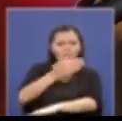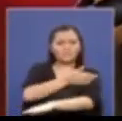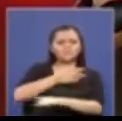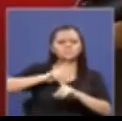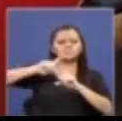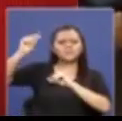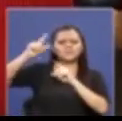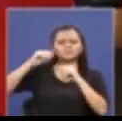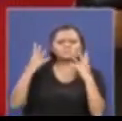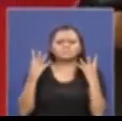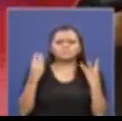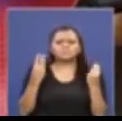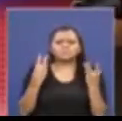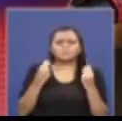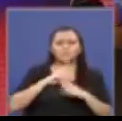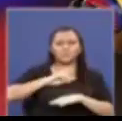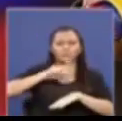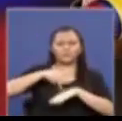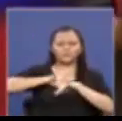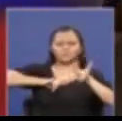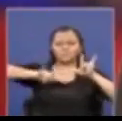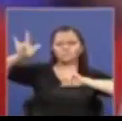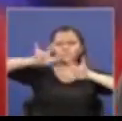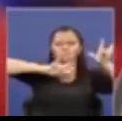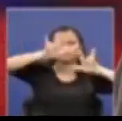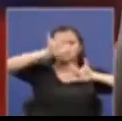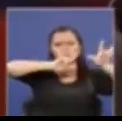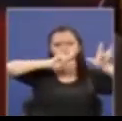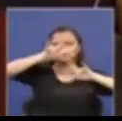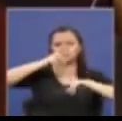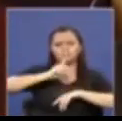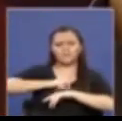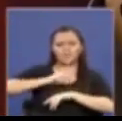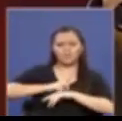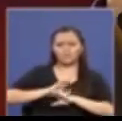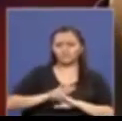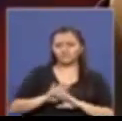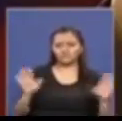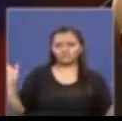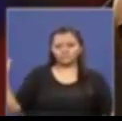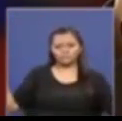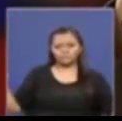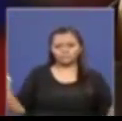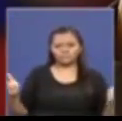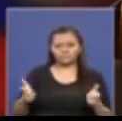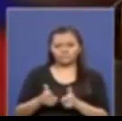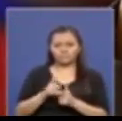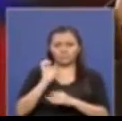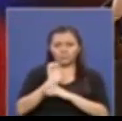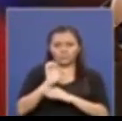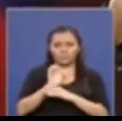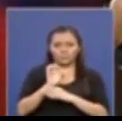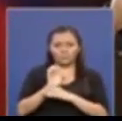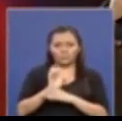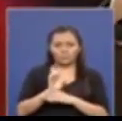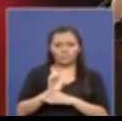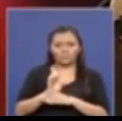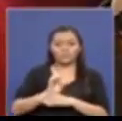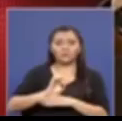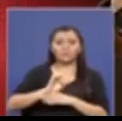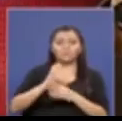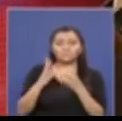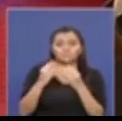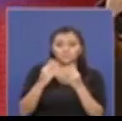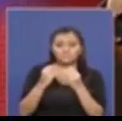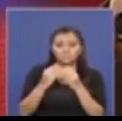salieron decenas de miles de profesionales de salud que tanto necesita el país. Y esos profesionales de salud, miles de